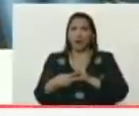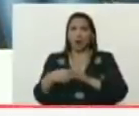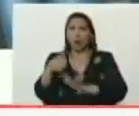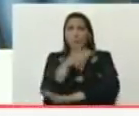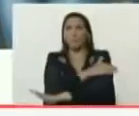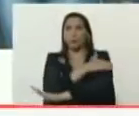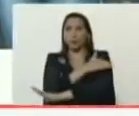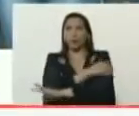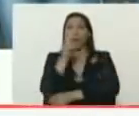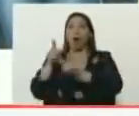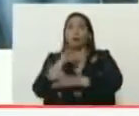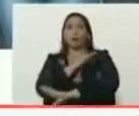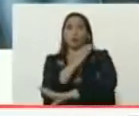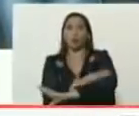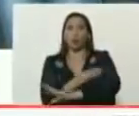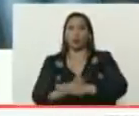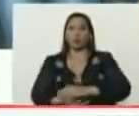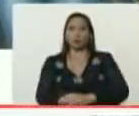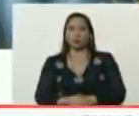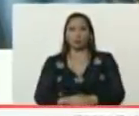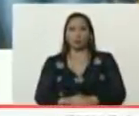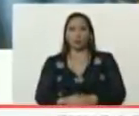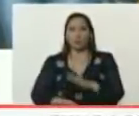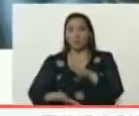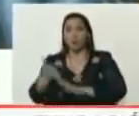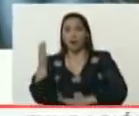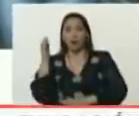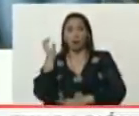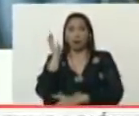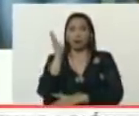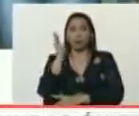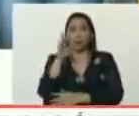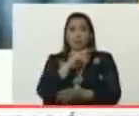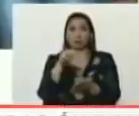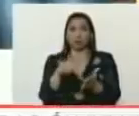con algún poder. Fueron a la Asamblea Nacional,